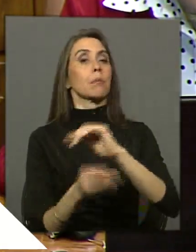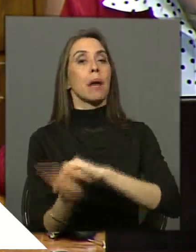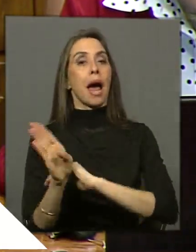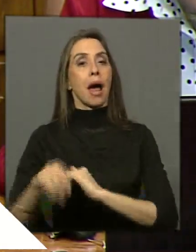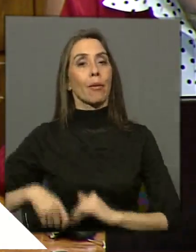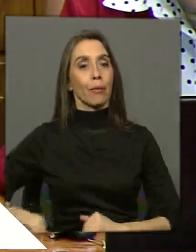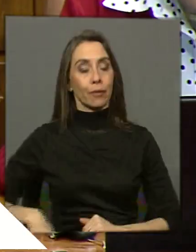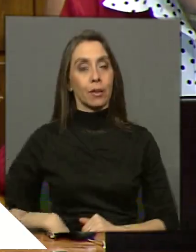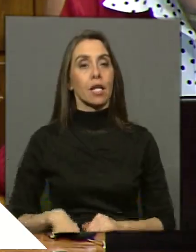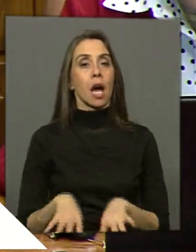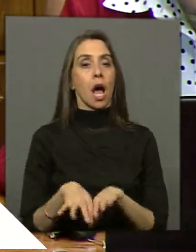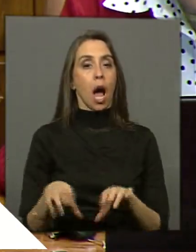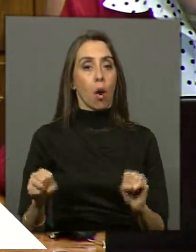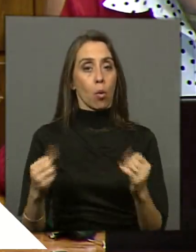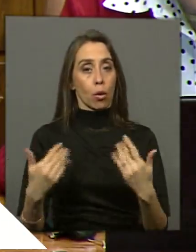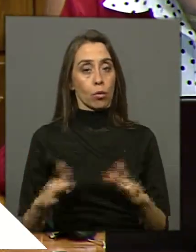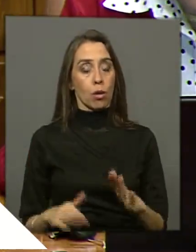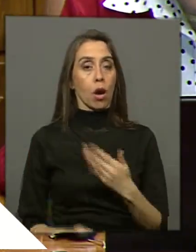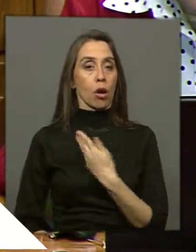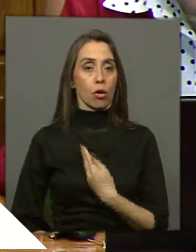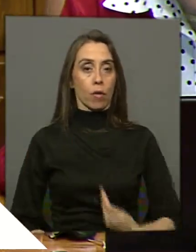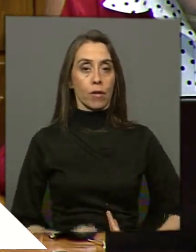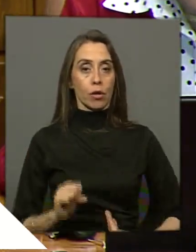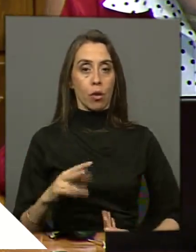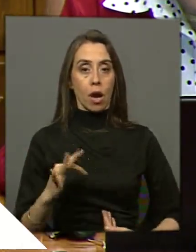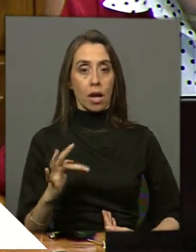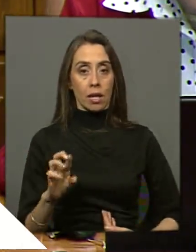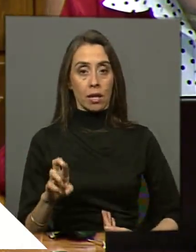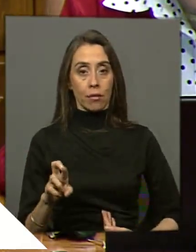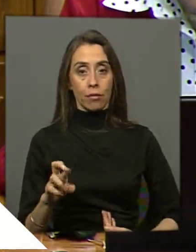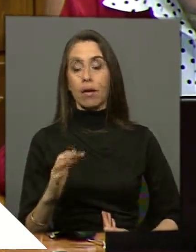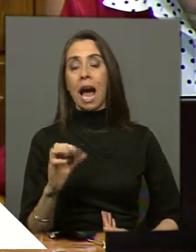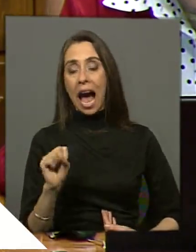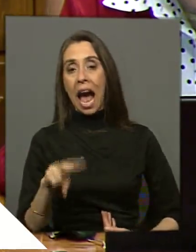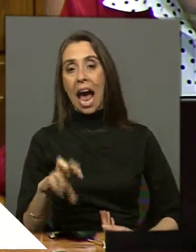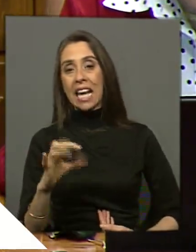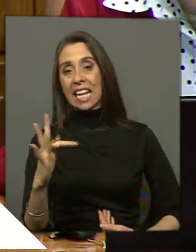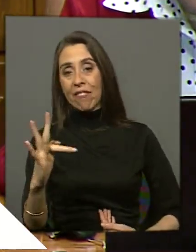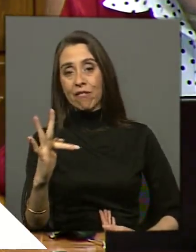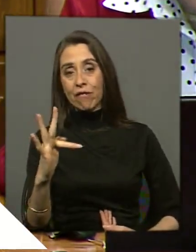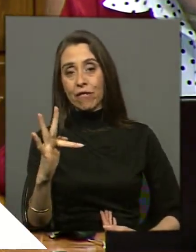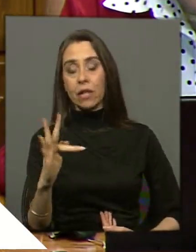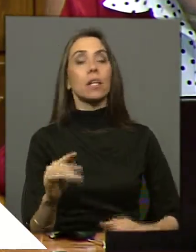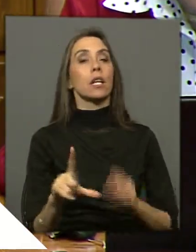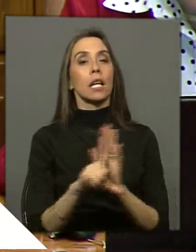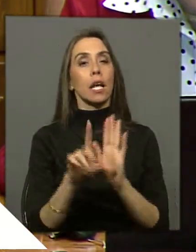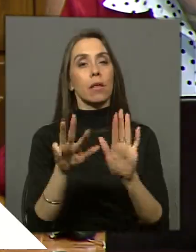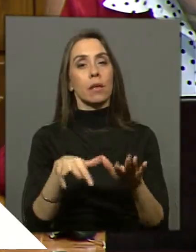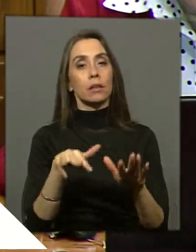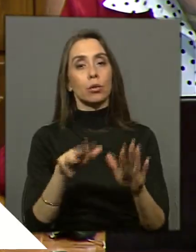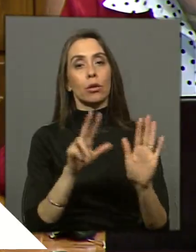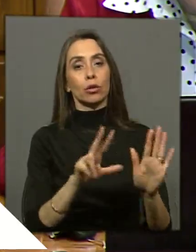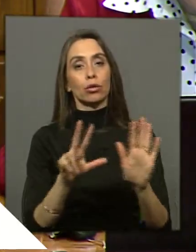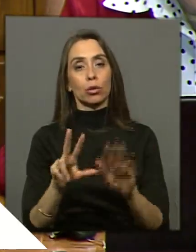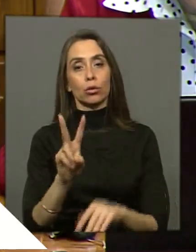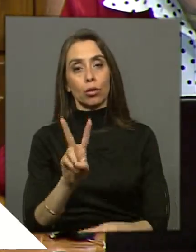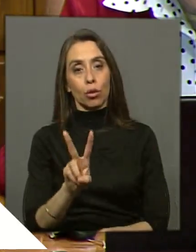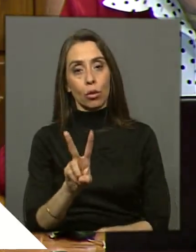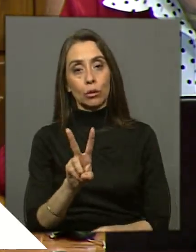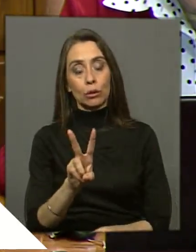a un acuerdo entre el gobierno y la ANEF, y que es a la ley 19.882,